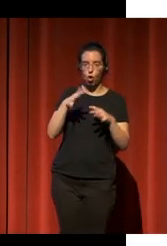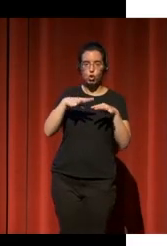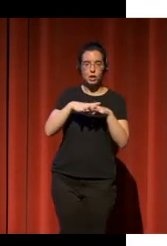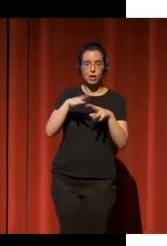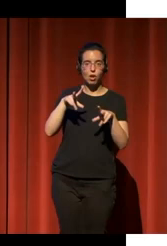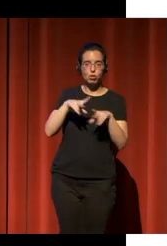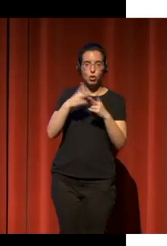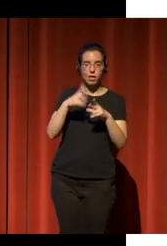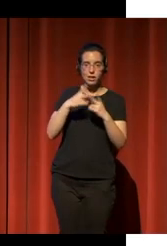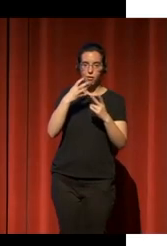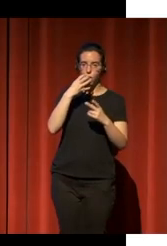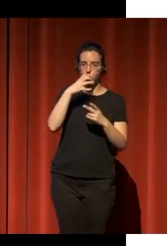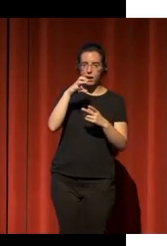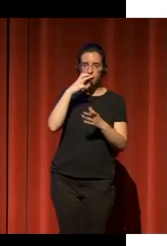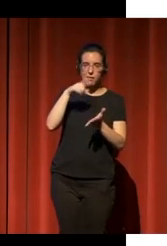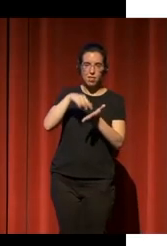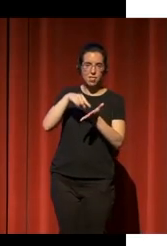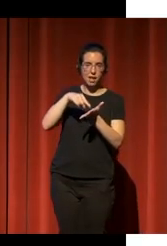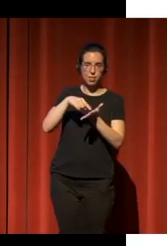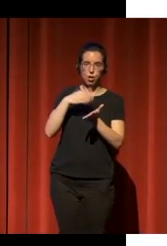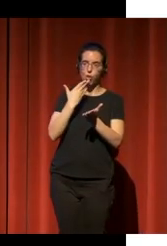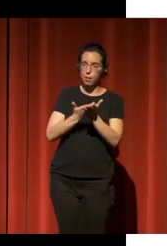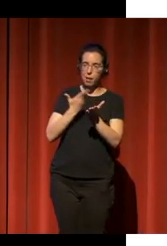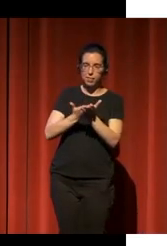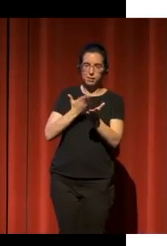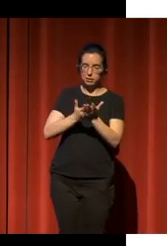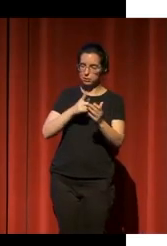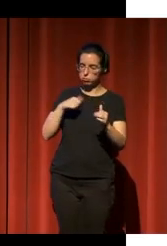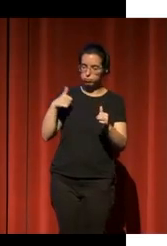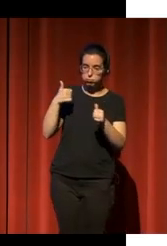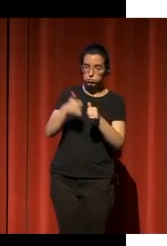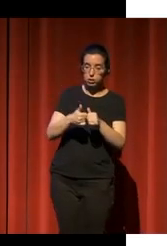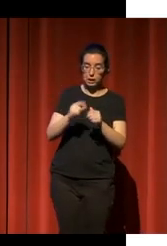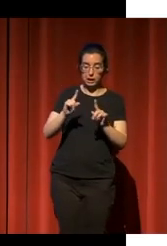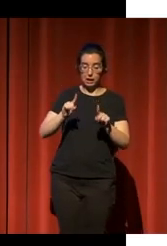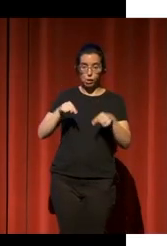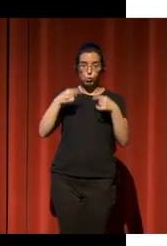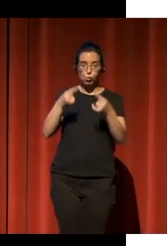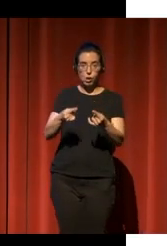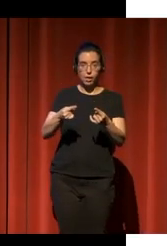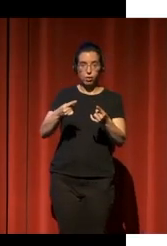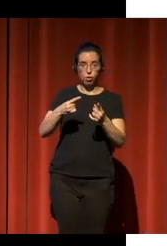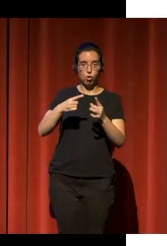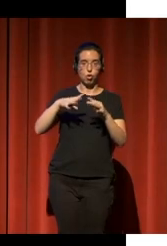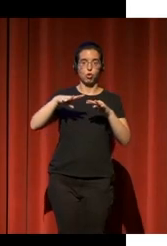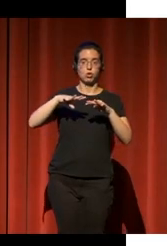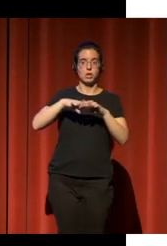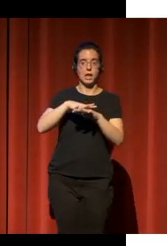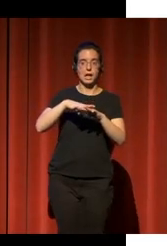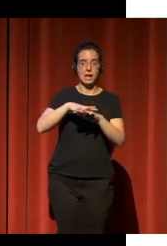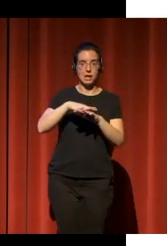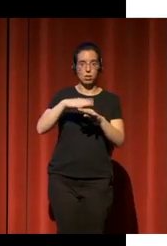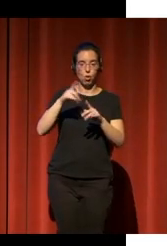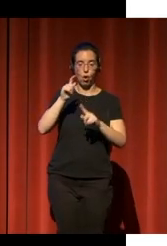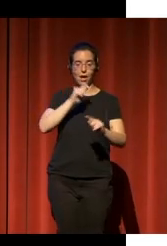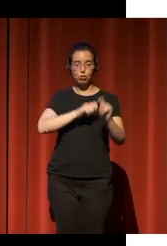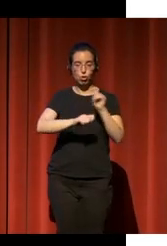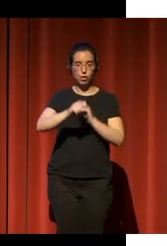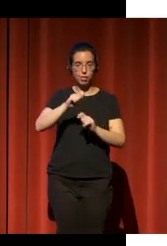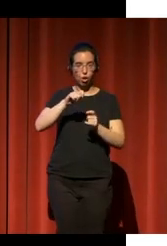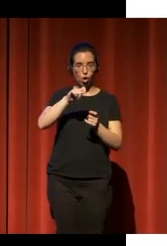asociativo generan un nivel de apropiación comunitaria O al menos de las asociaciones locales bastante